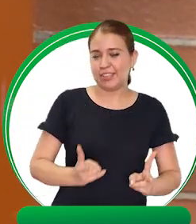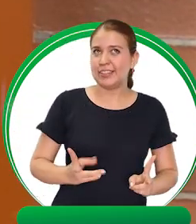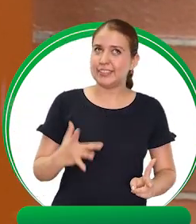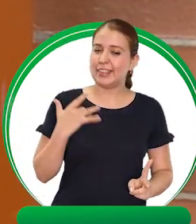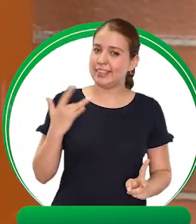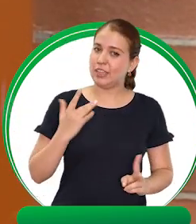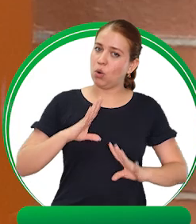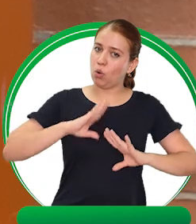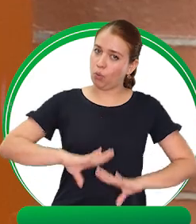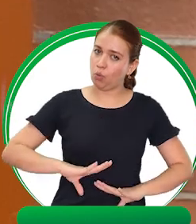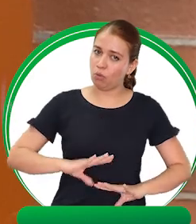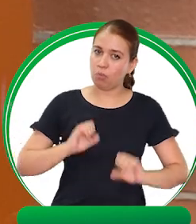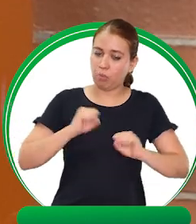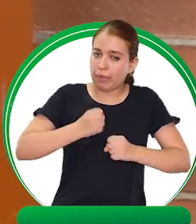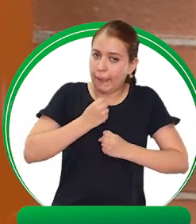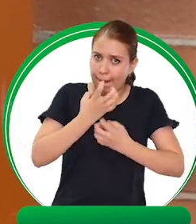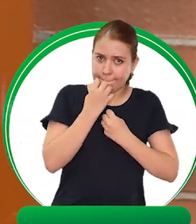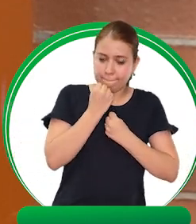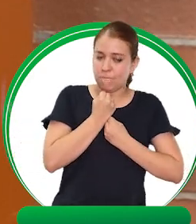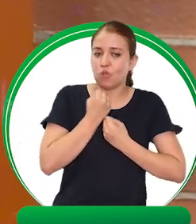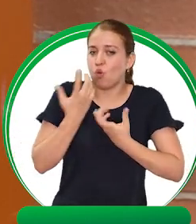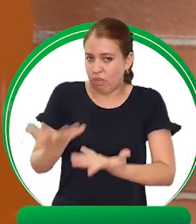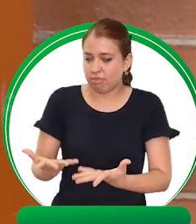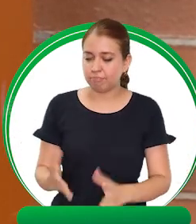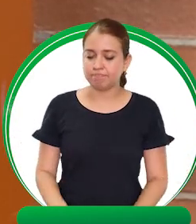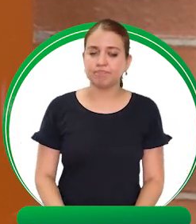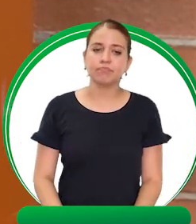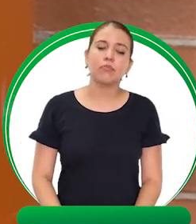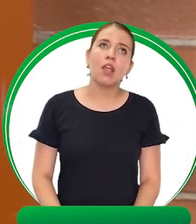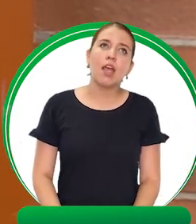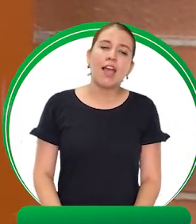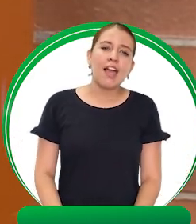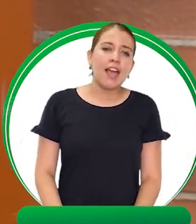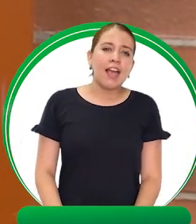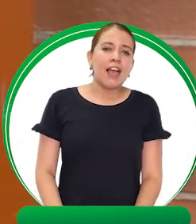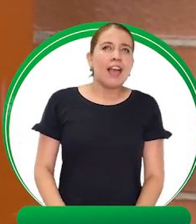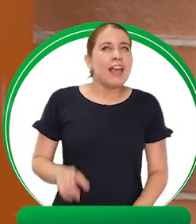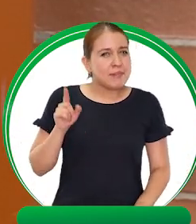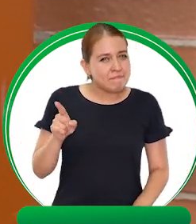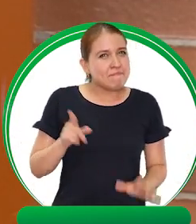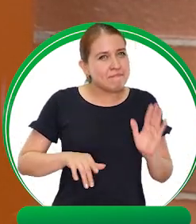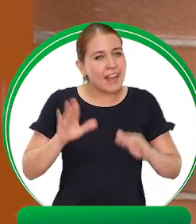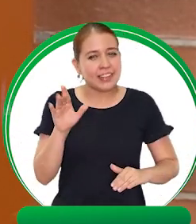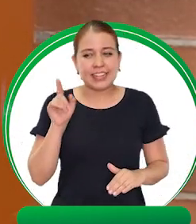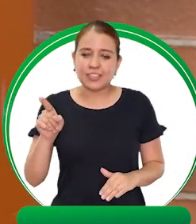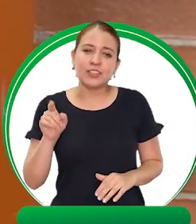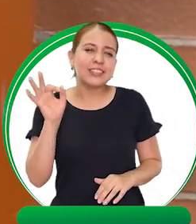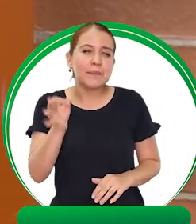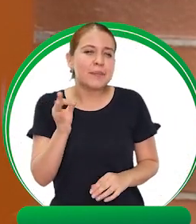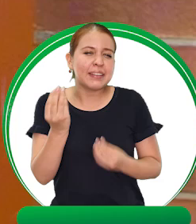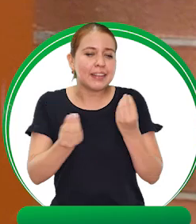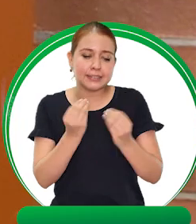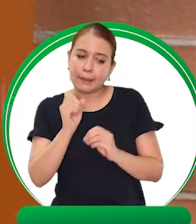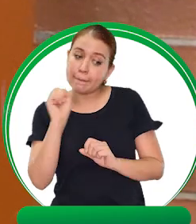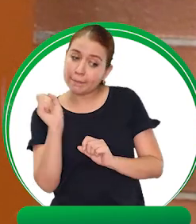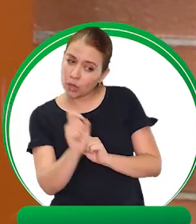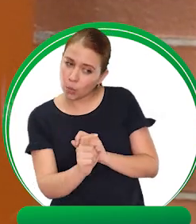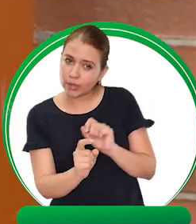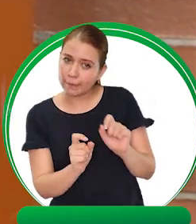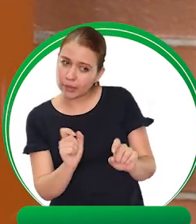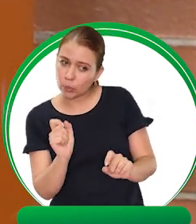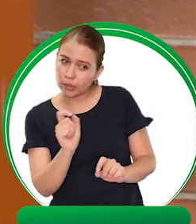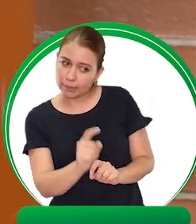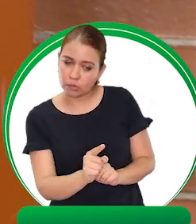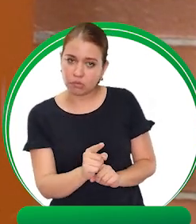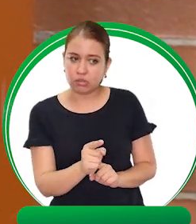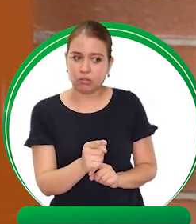estudiantes se sientan seguros de lo que quieran contar a través de ellos. Más que todo, ellos tratan de